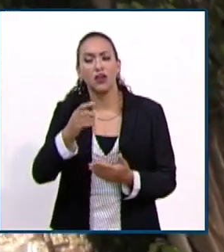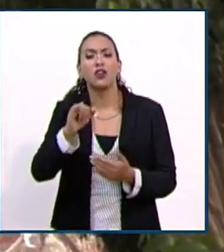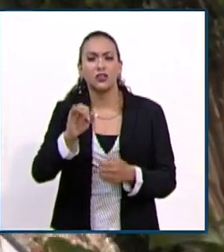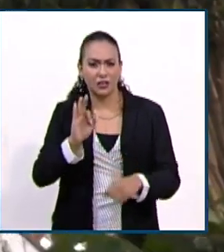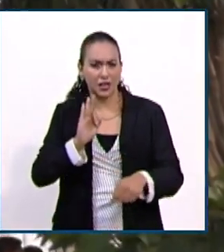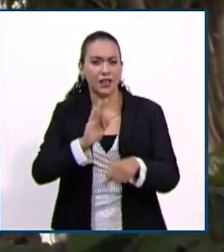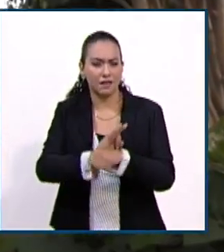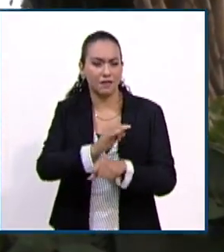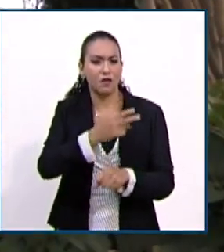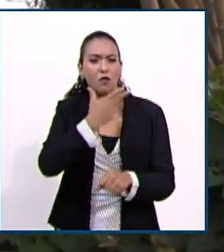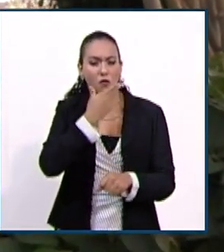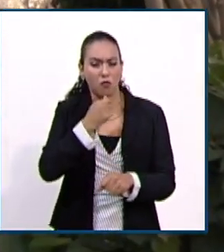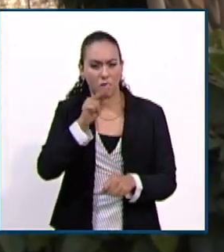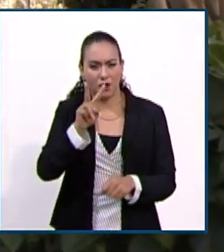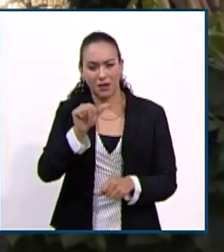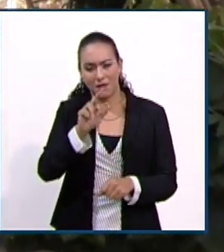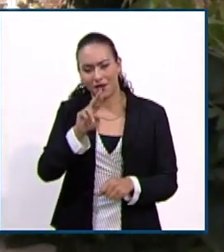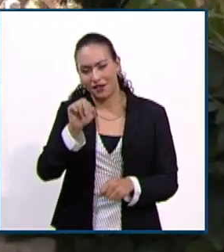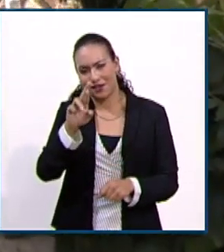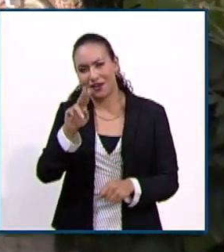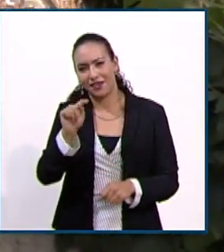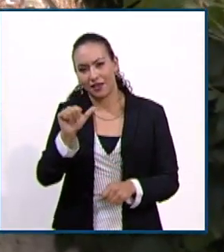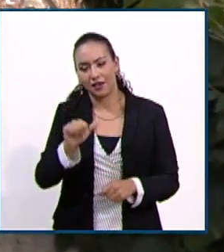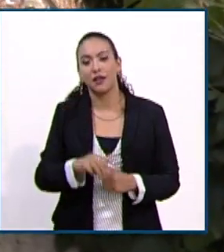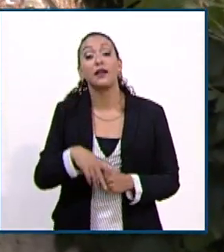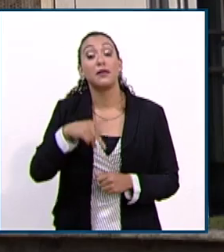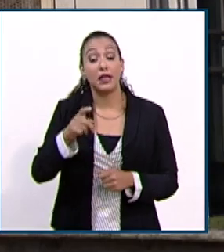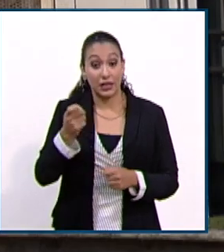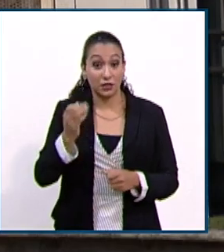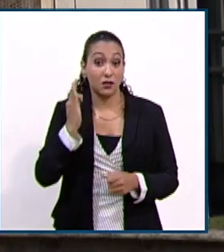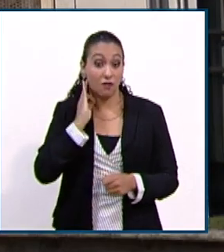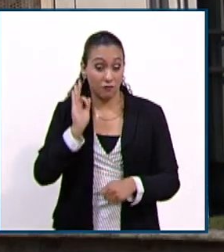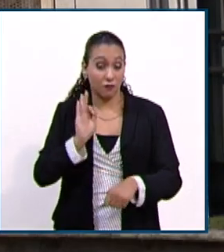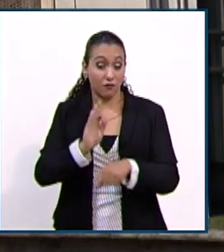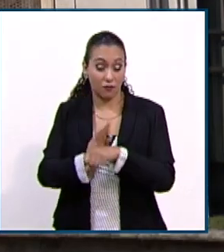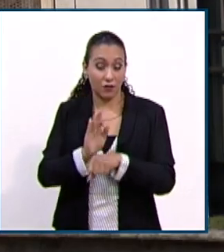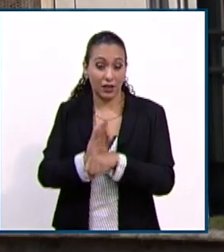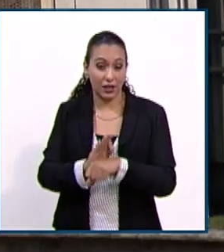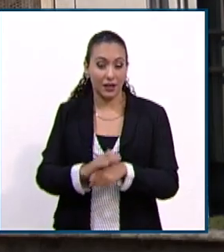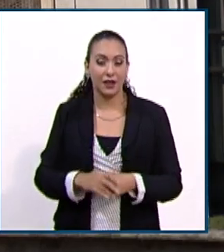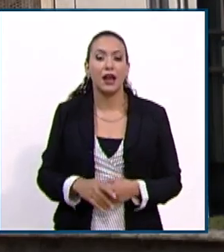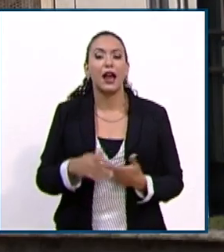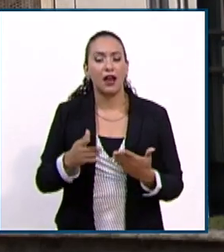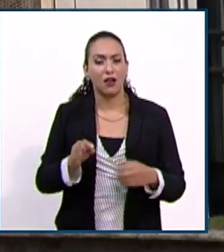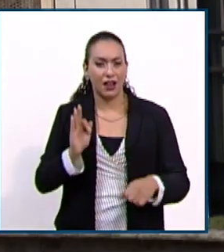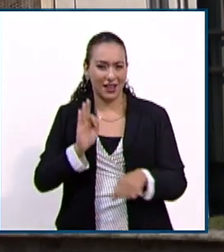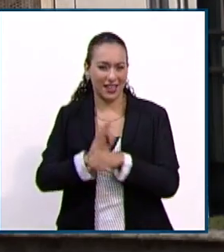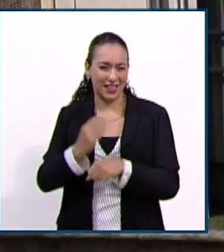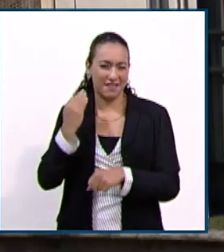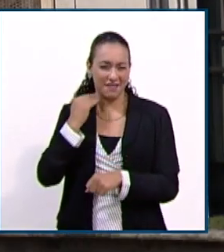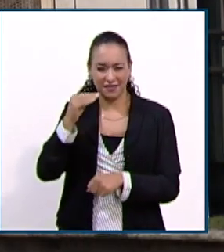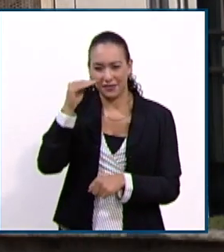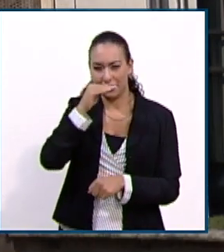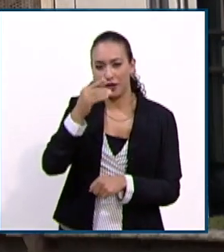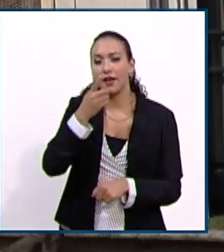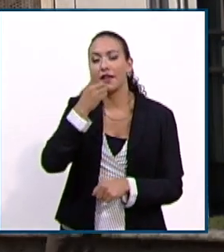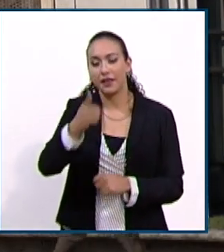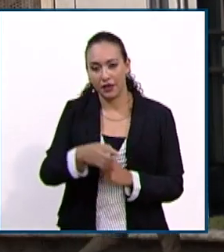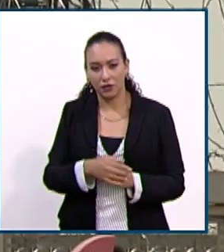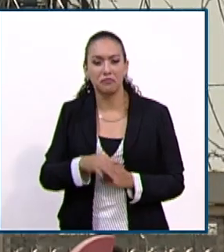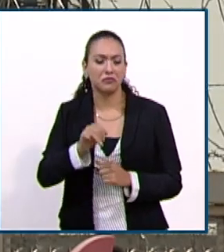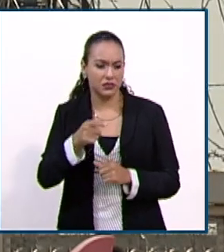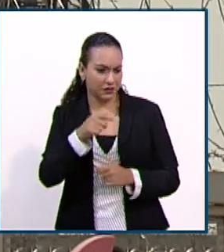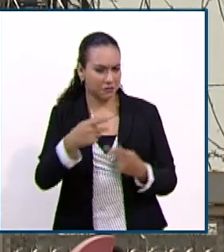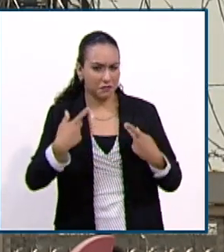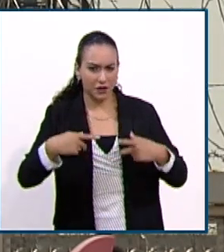amparo a Vallarta, decisión que impugnó la Fiscalía General de la República. La Defensoría Pública Federal estimó que el ejercicio del derecho